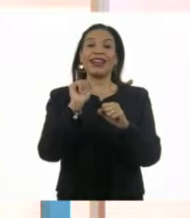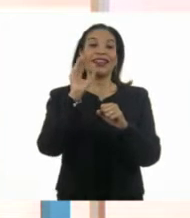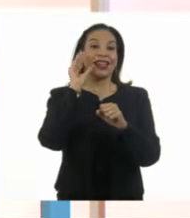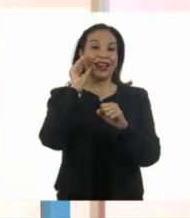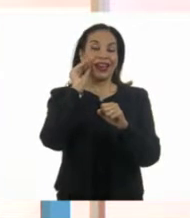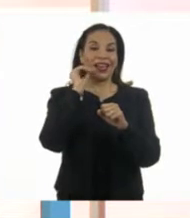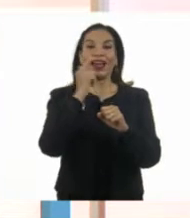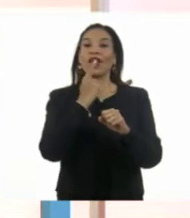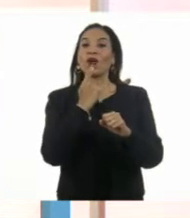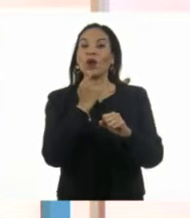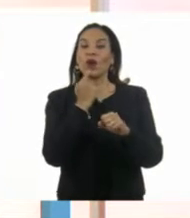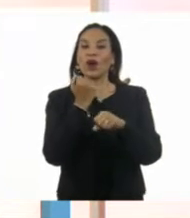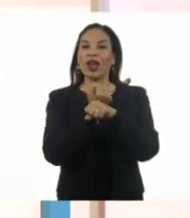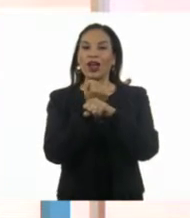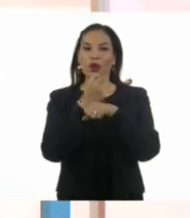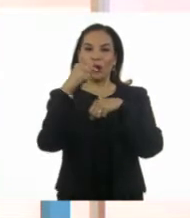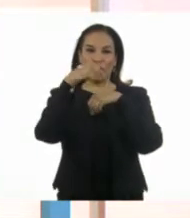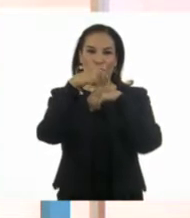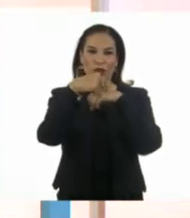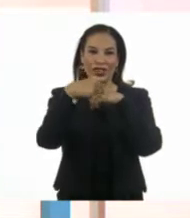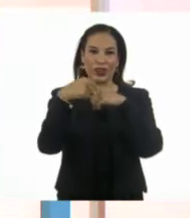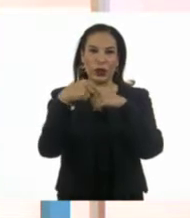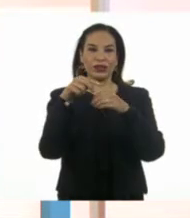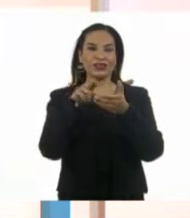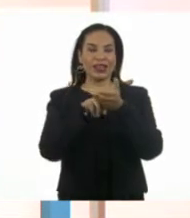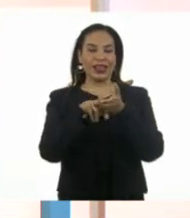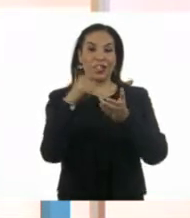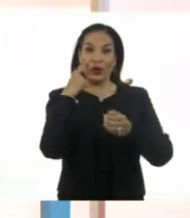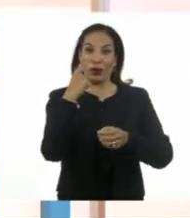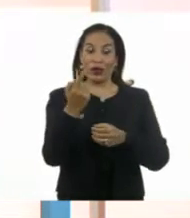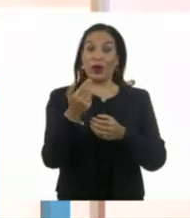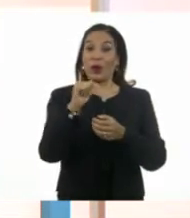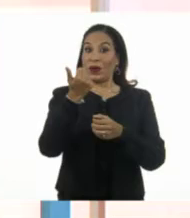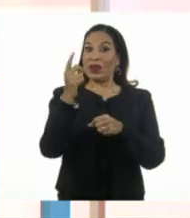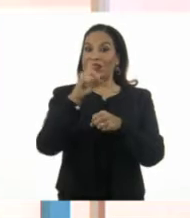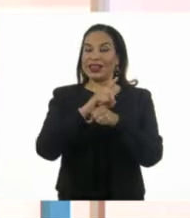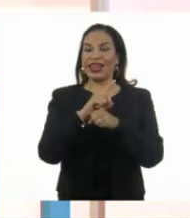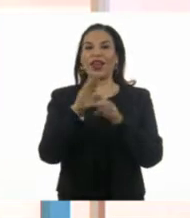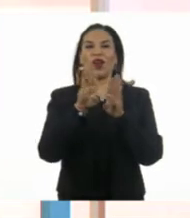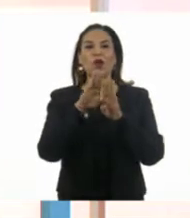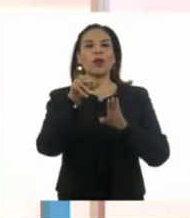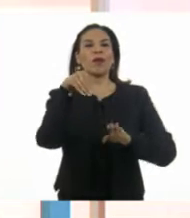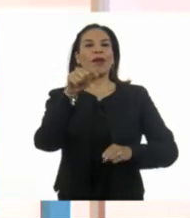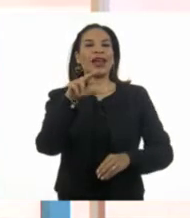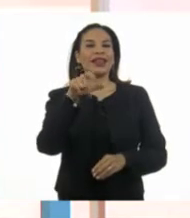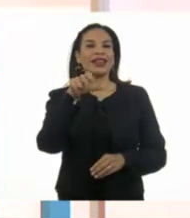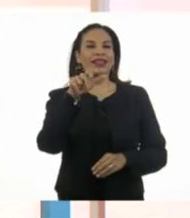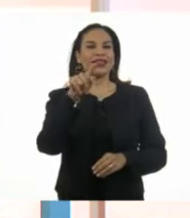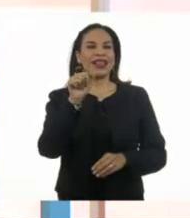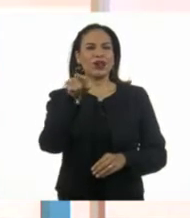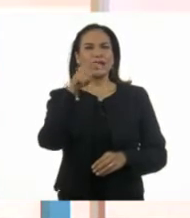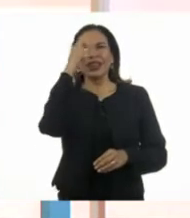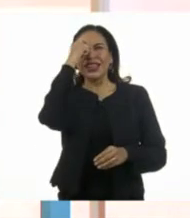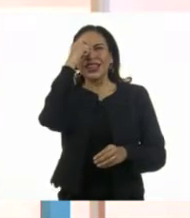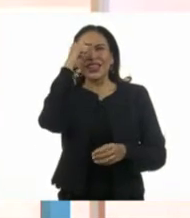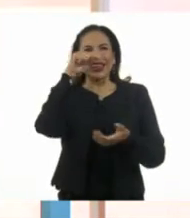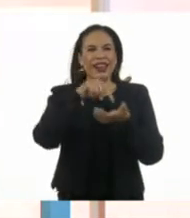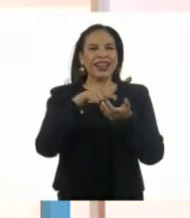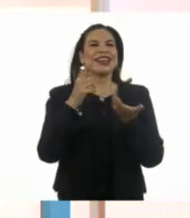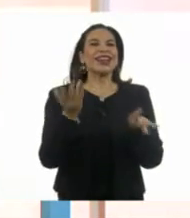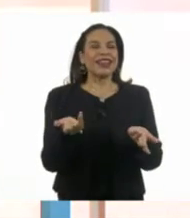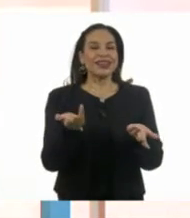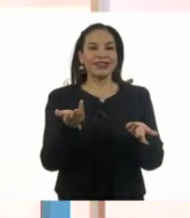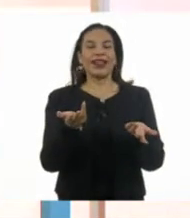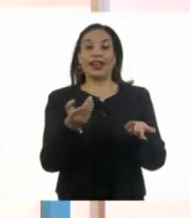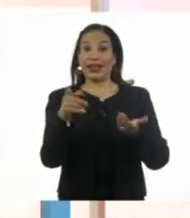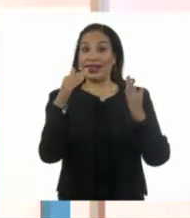rojo o amarillo con puntitos negros. Y lo vimos el otro día como mariquita. ¿Ustedes qué creen que será? ¿Qué